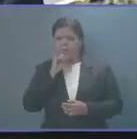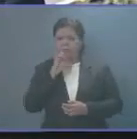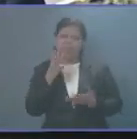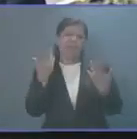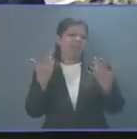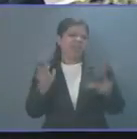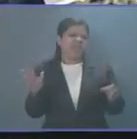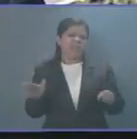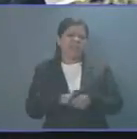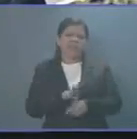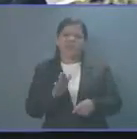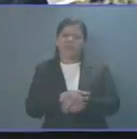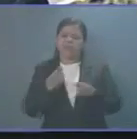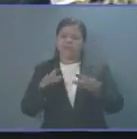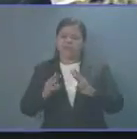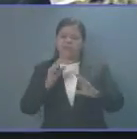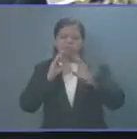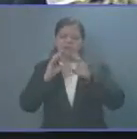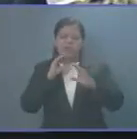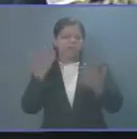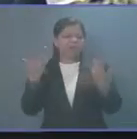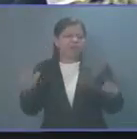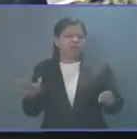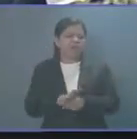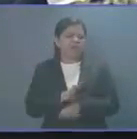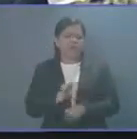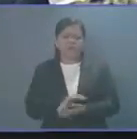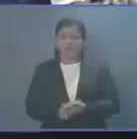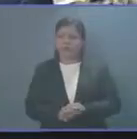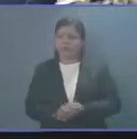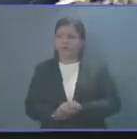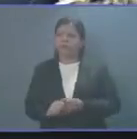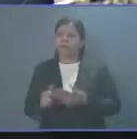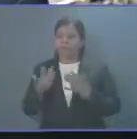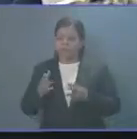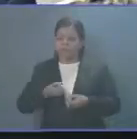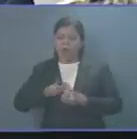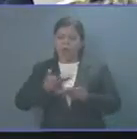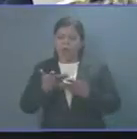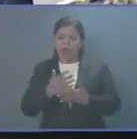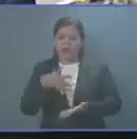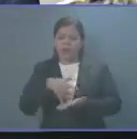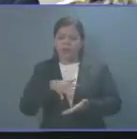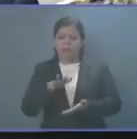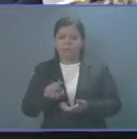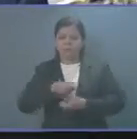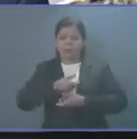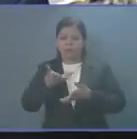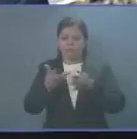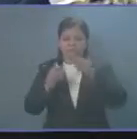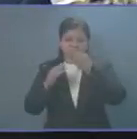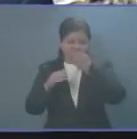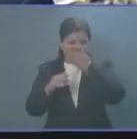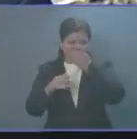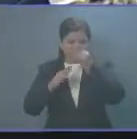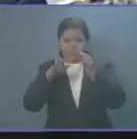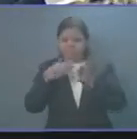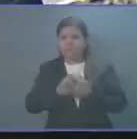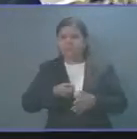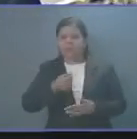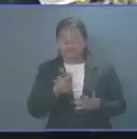habían bastantes medios de comunicación que transmitían al público el quehacer de